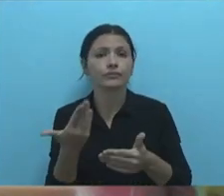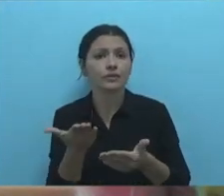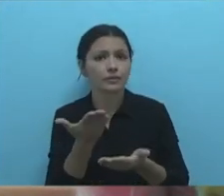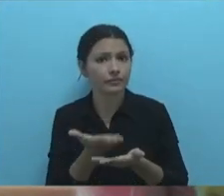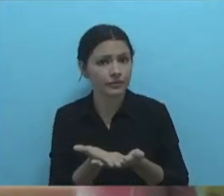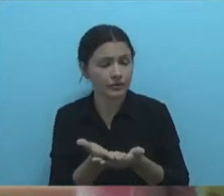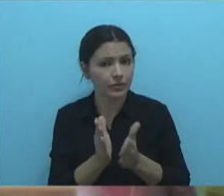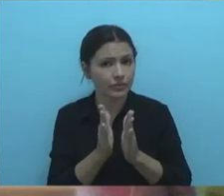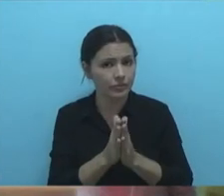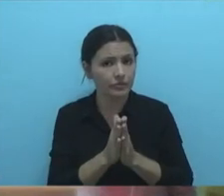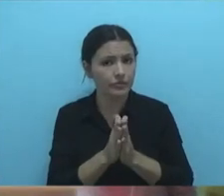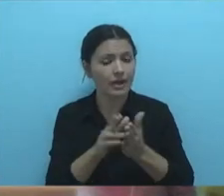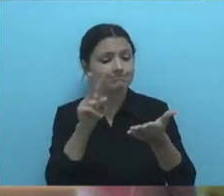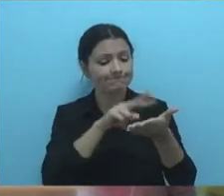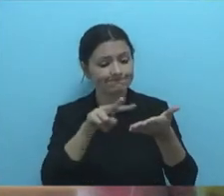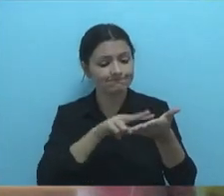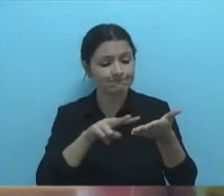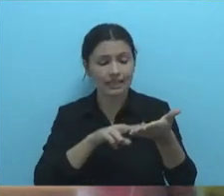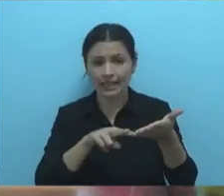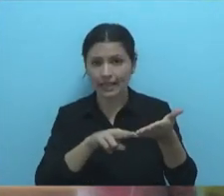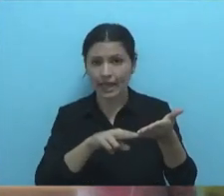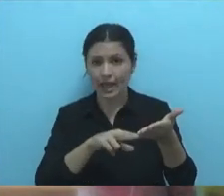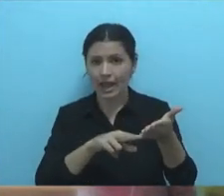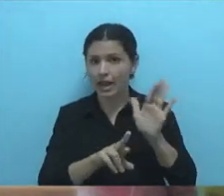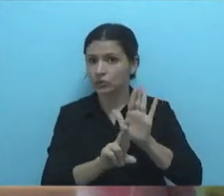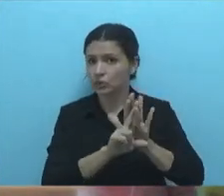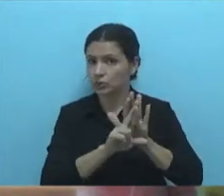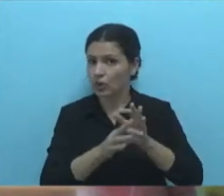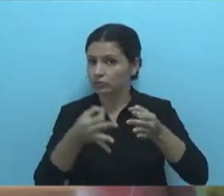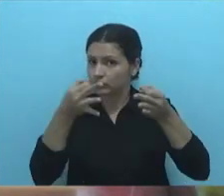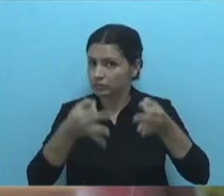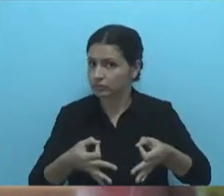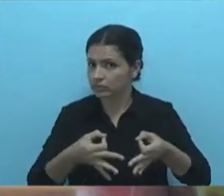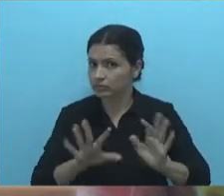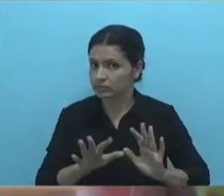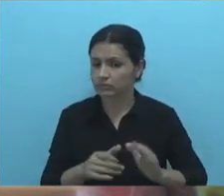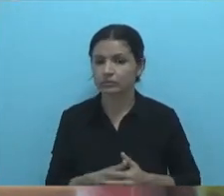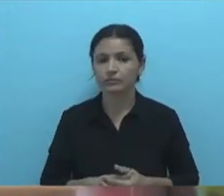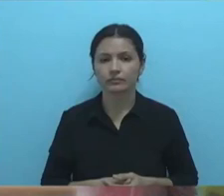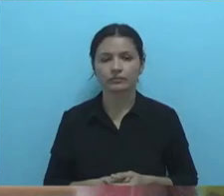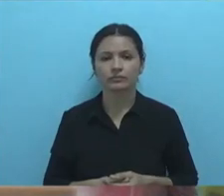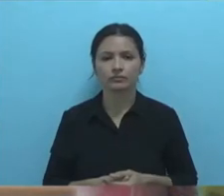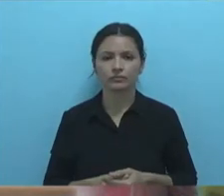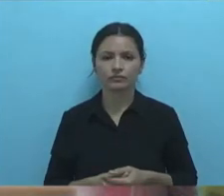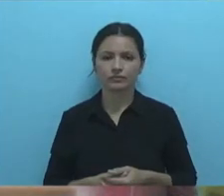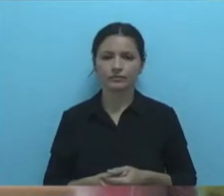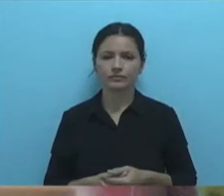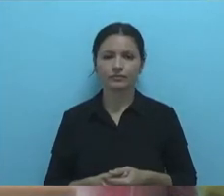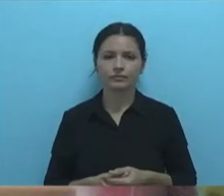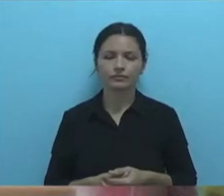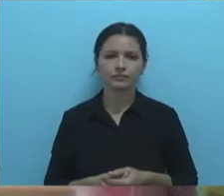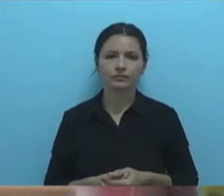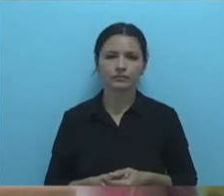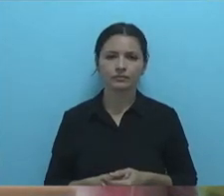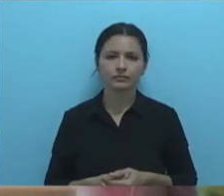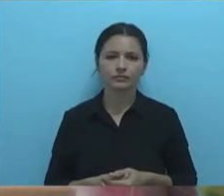sobre todo lo que son abogados que lean las resoluciones porque son muy claras Y no se considera para ese piso por